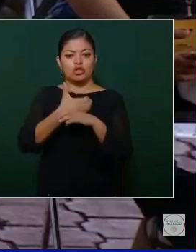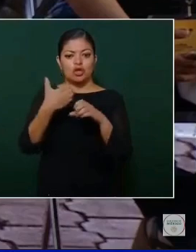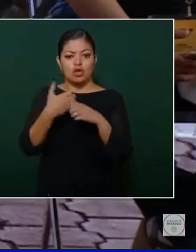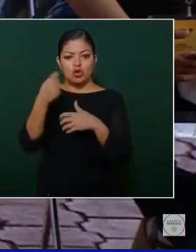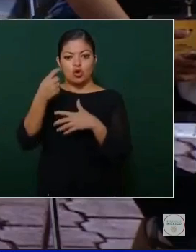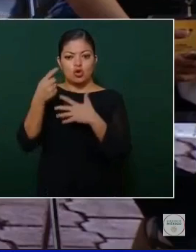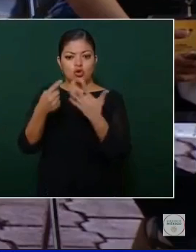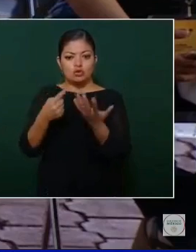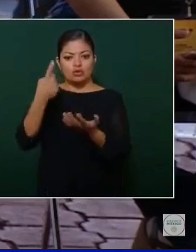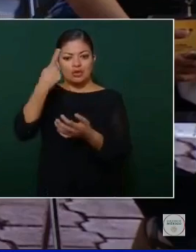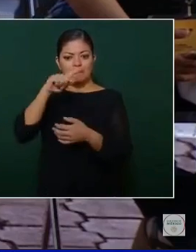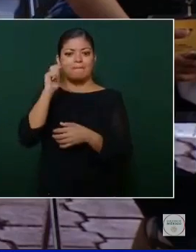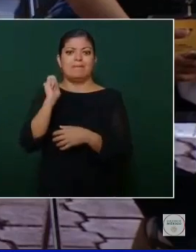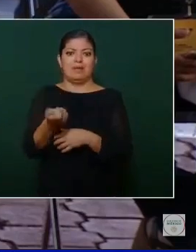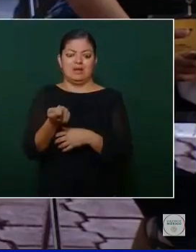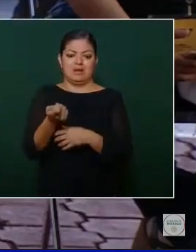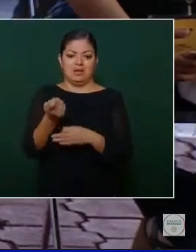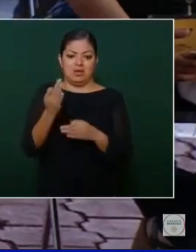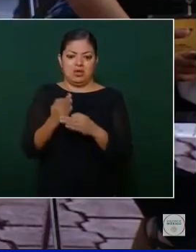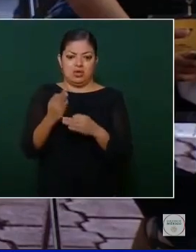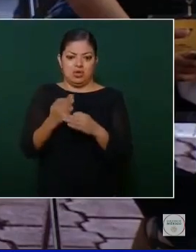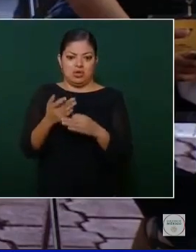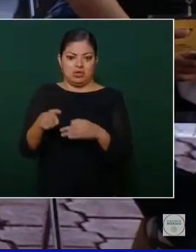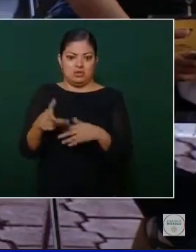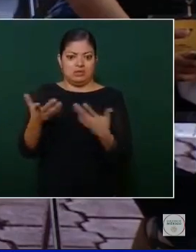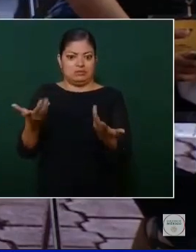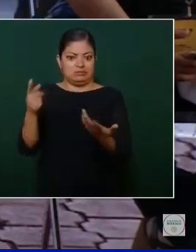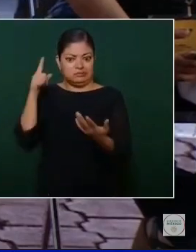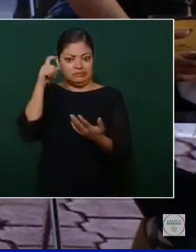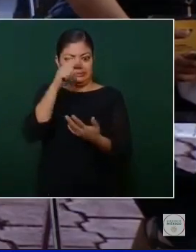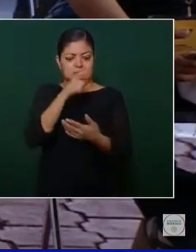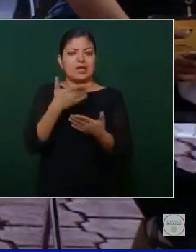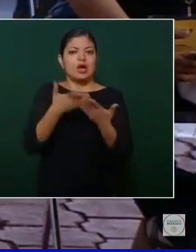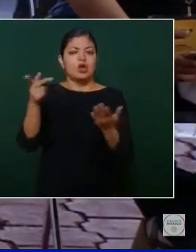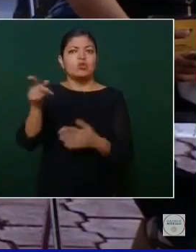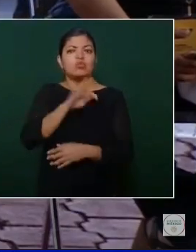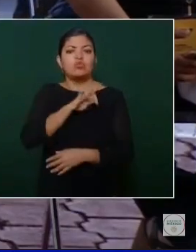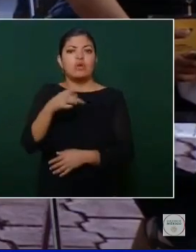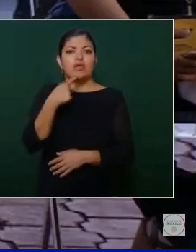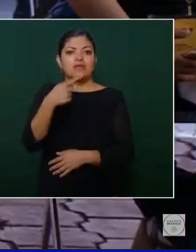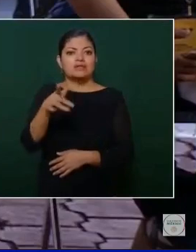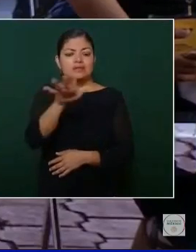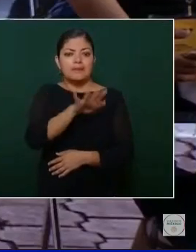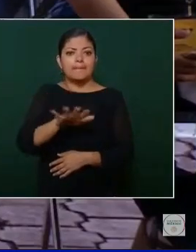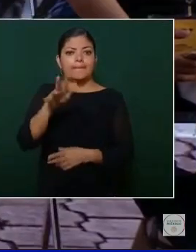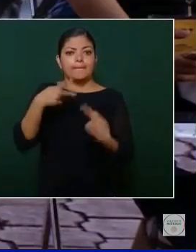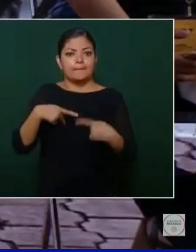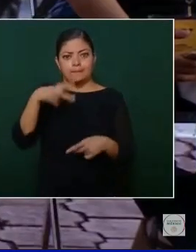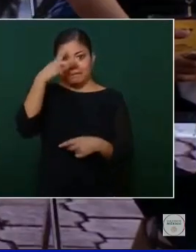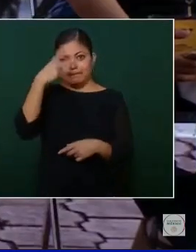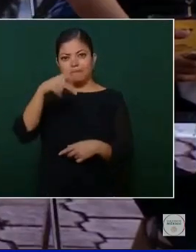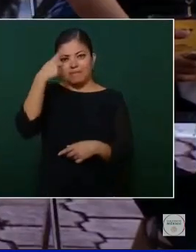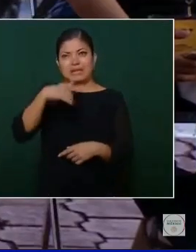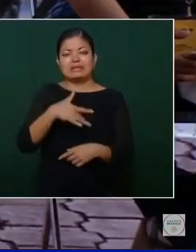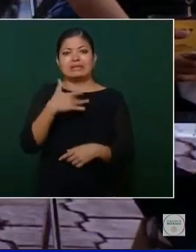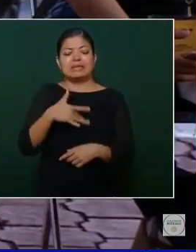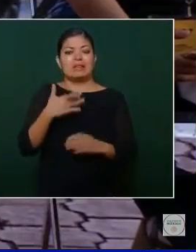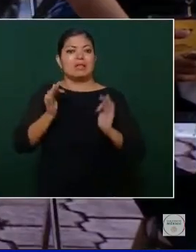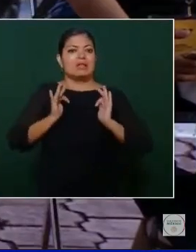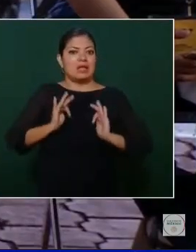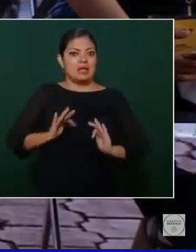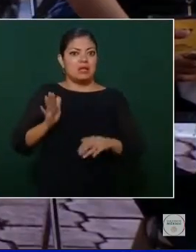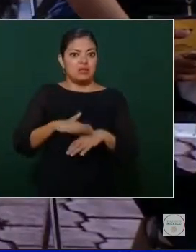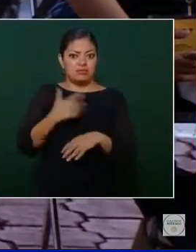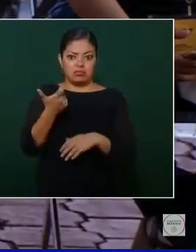para hacer frente a este tema. ¿Qué le puede decir a los mexicanos para que se sientan tranquilos ante